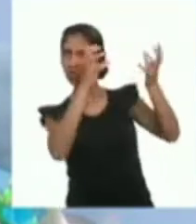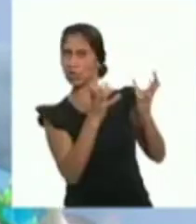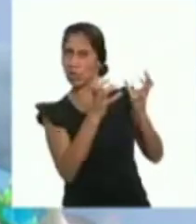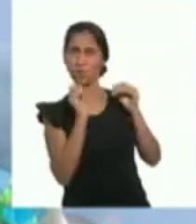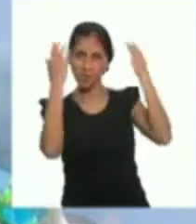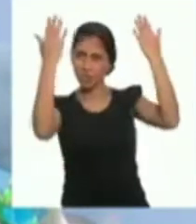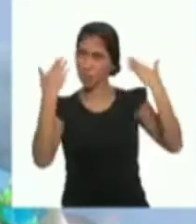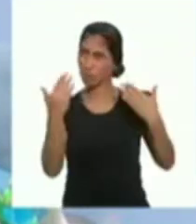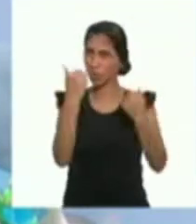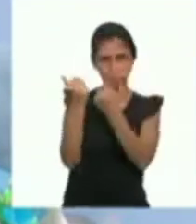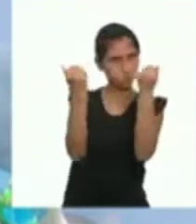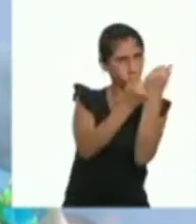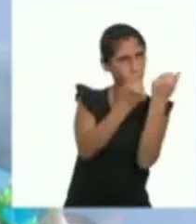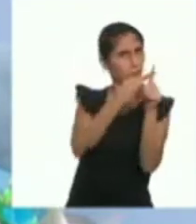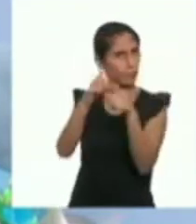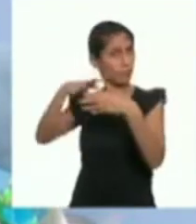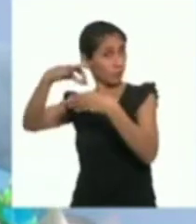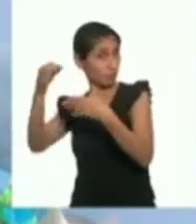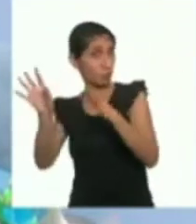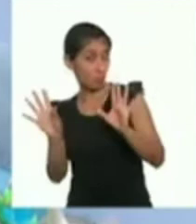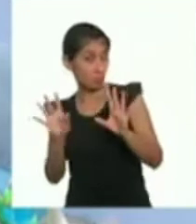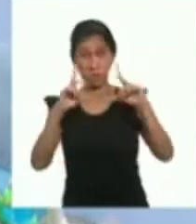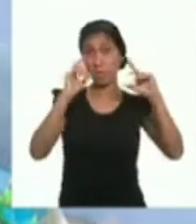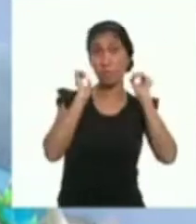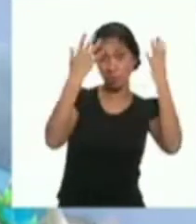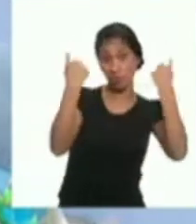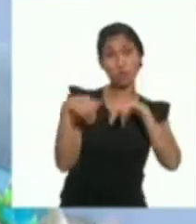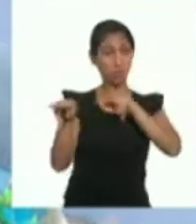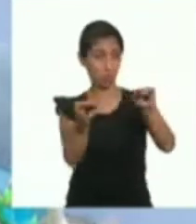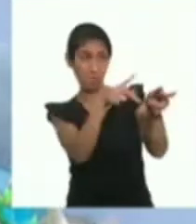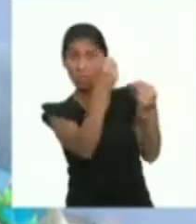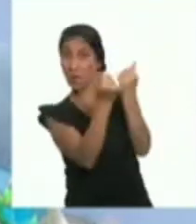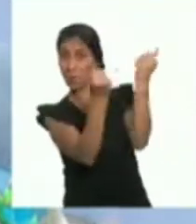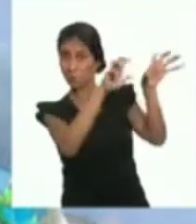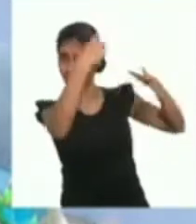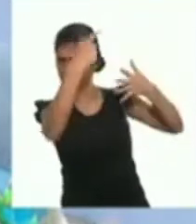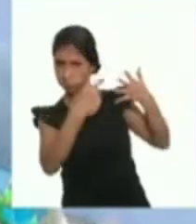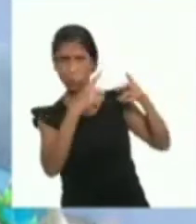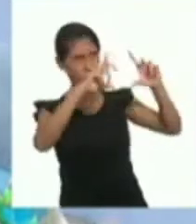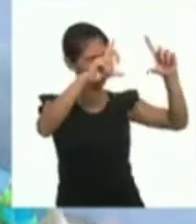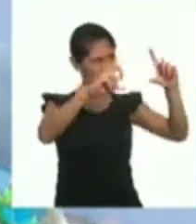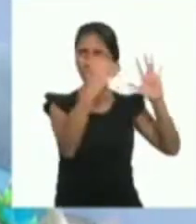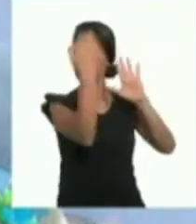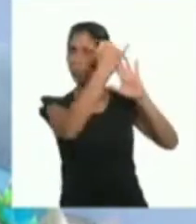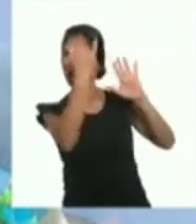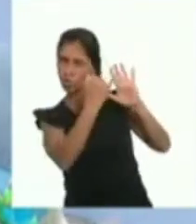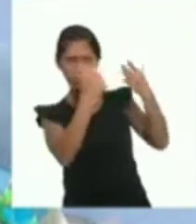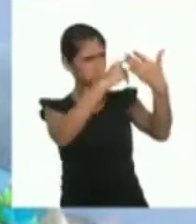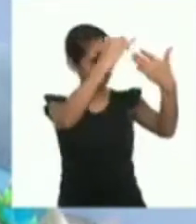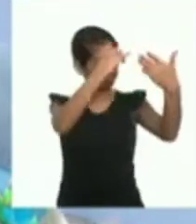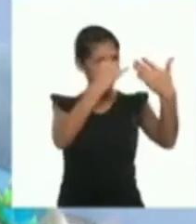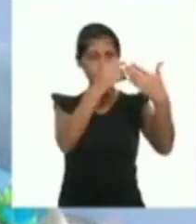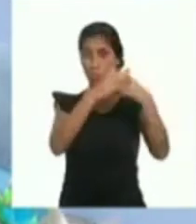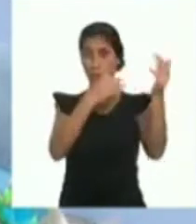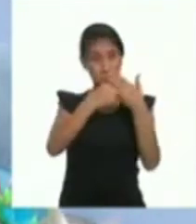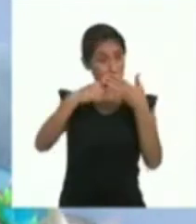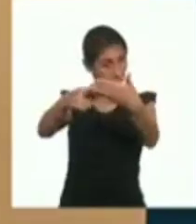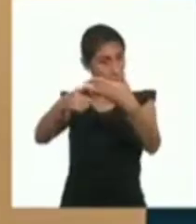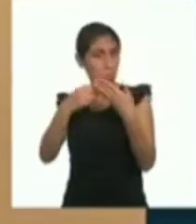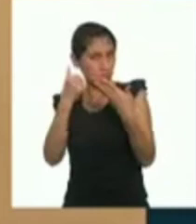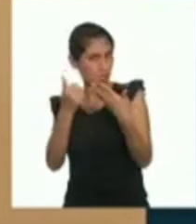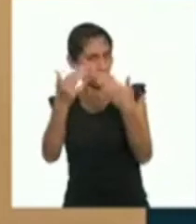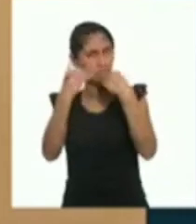la participación de las mujeres en sus comunidades. Pueden ser fotografías, collages, pinturas, cualquier propuesta visual es